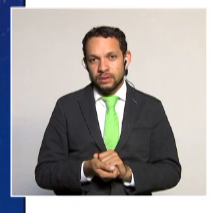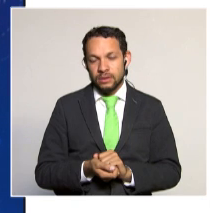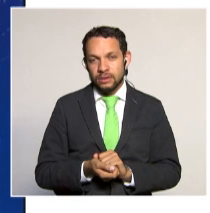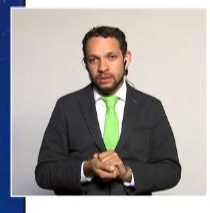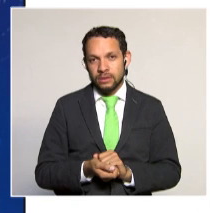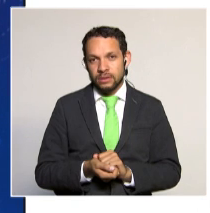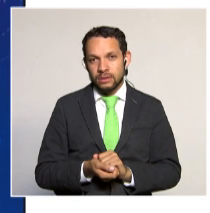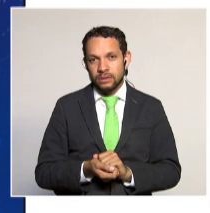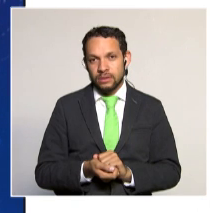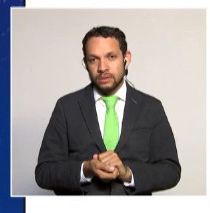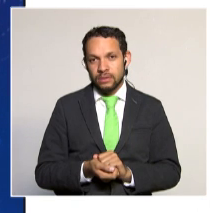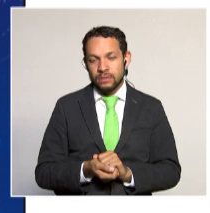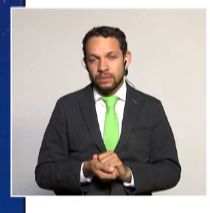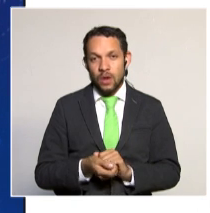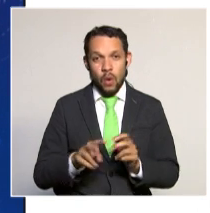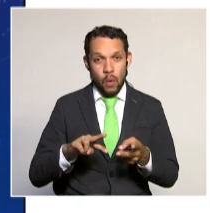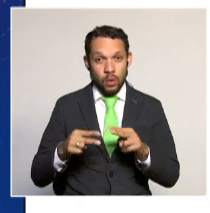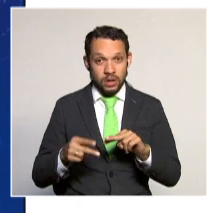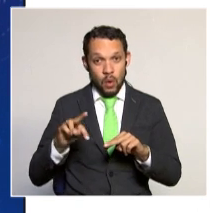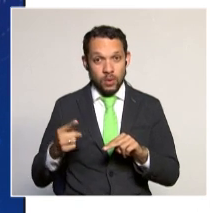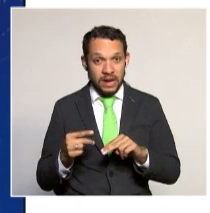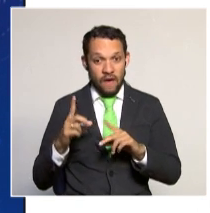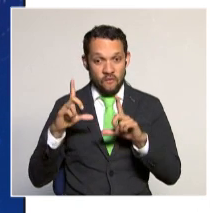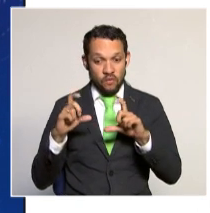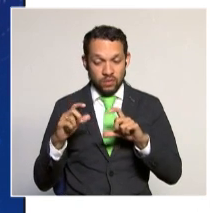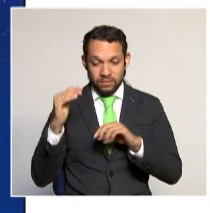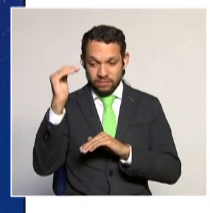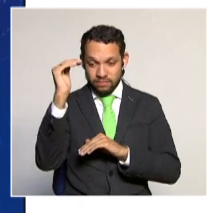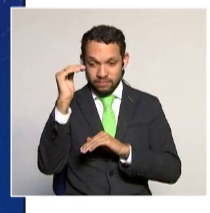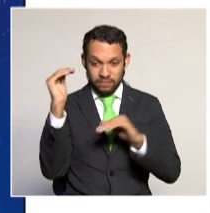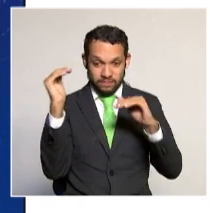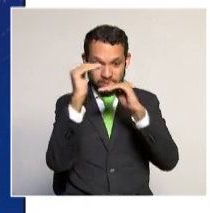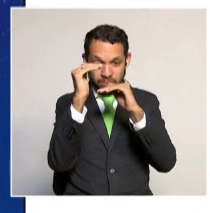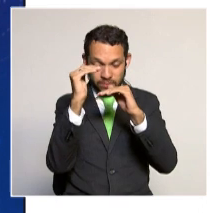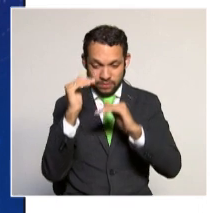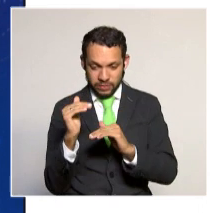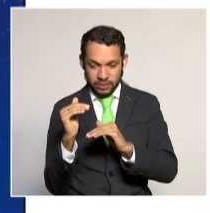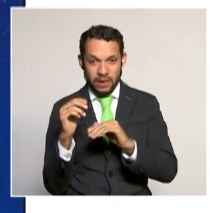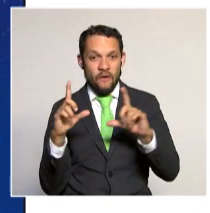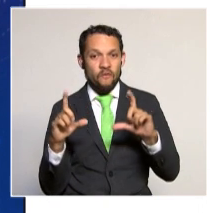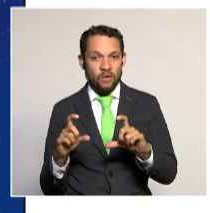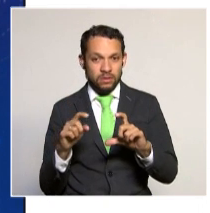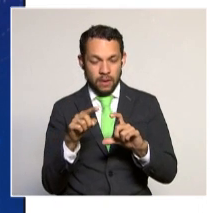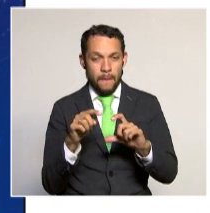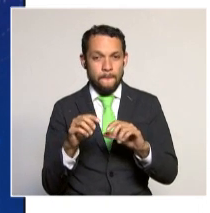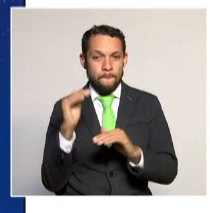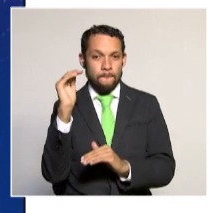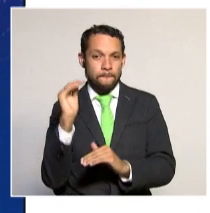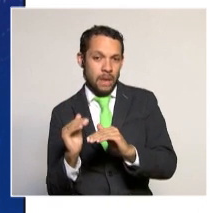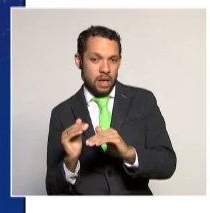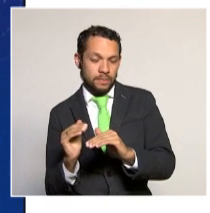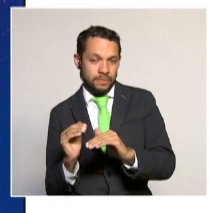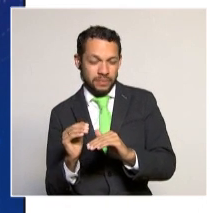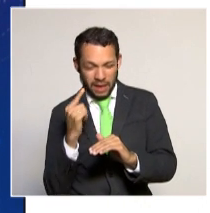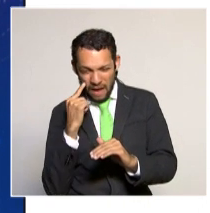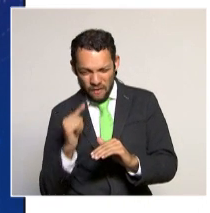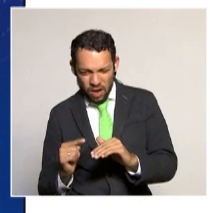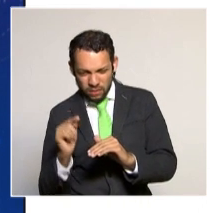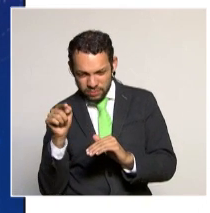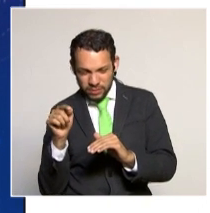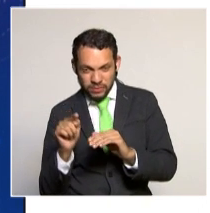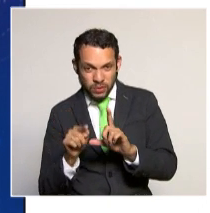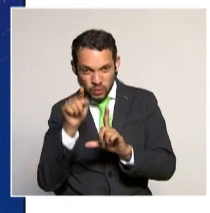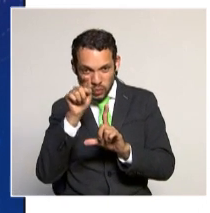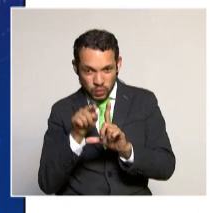que si lo contrasta con la imagen de abajo, que la actividad metabólica está baja. ¿Cómo entenderlo? Observe la escala inferior. Aquí en la